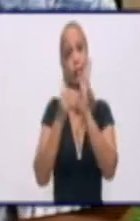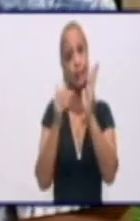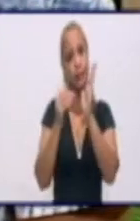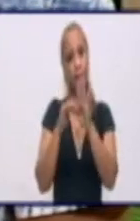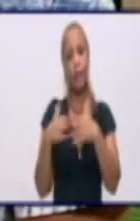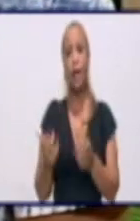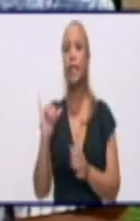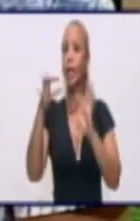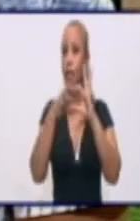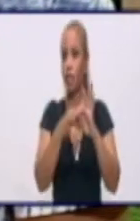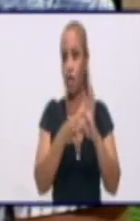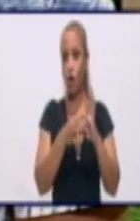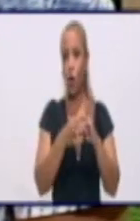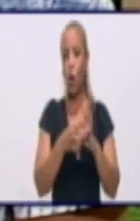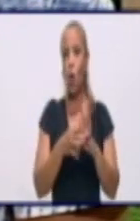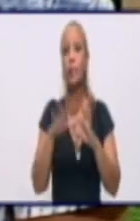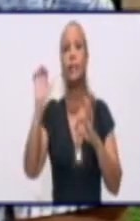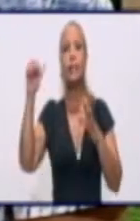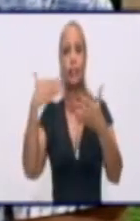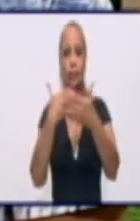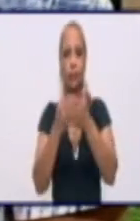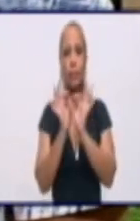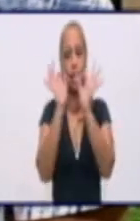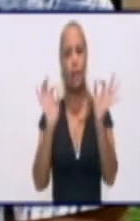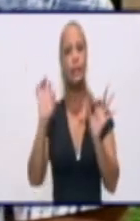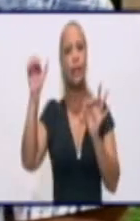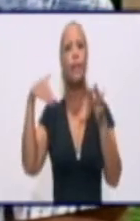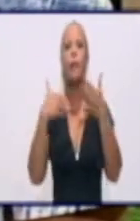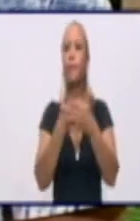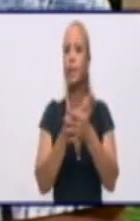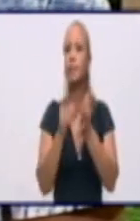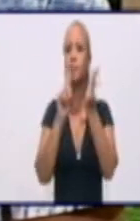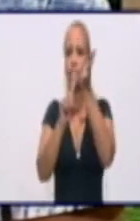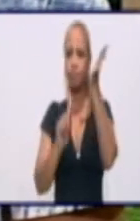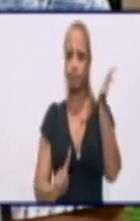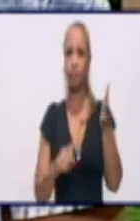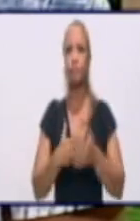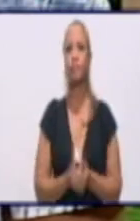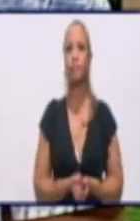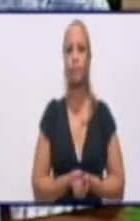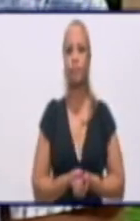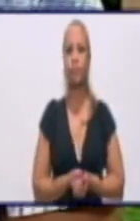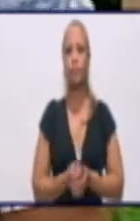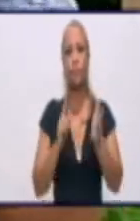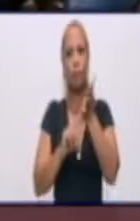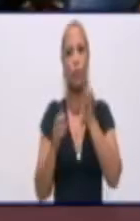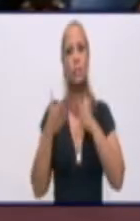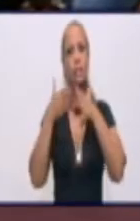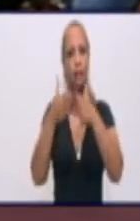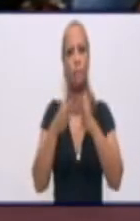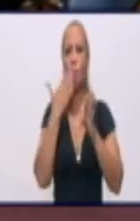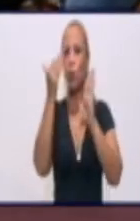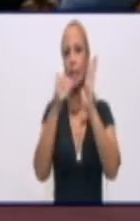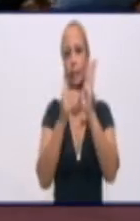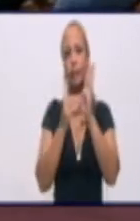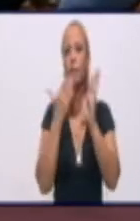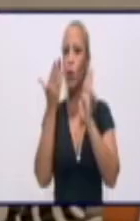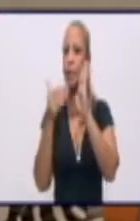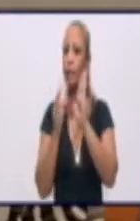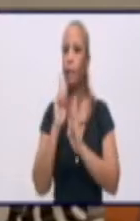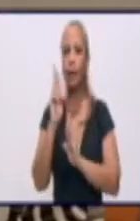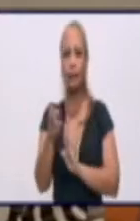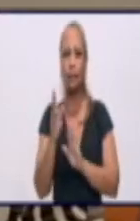Al ingeniero Daniel Solís Prada, especialista del Departamento de Desarrollo de la Empresa Eléctrica en Granma. Buenas tardes, Buenas Solís. Buenas tardes, no es para ti,